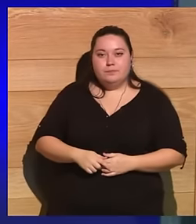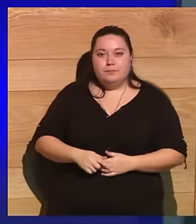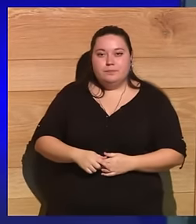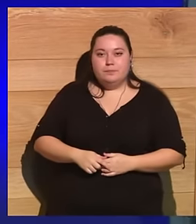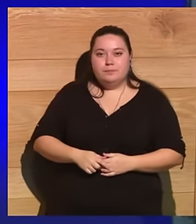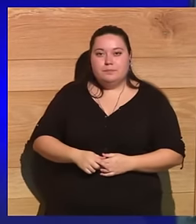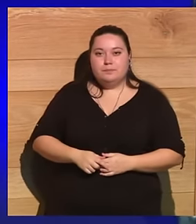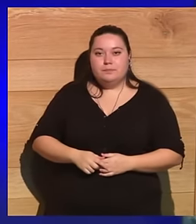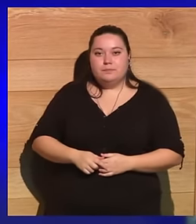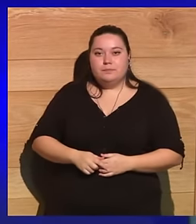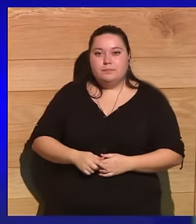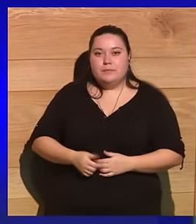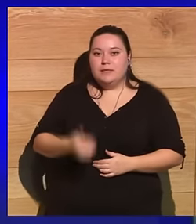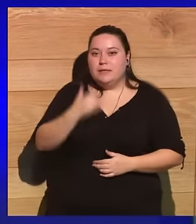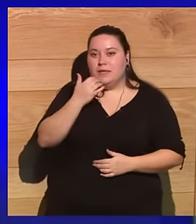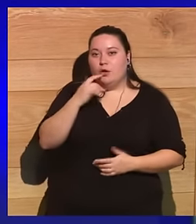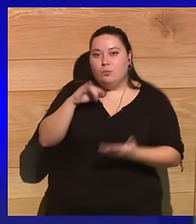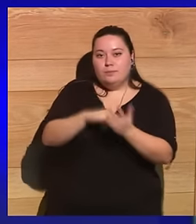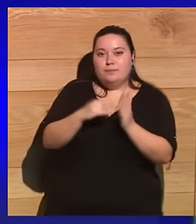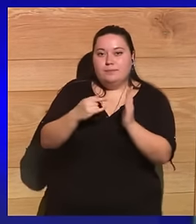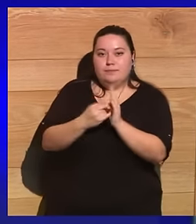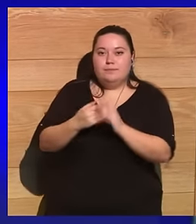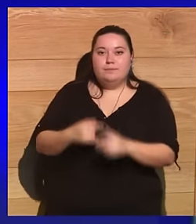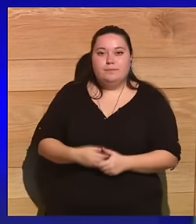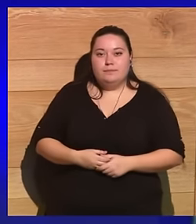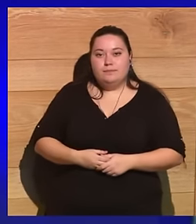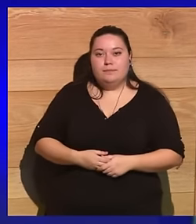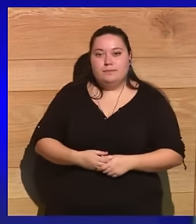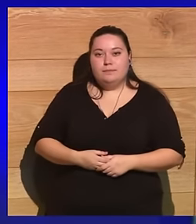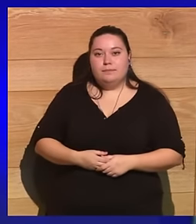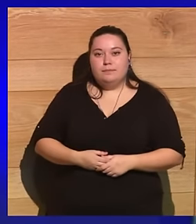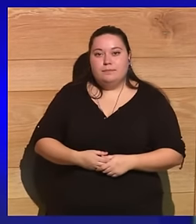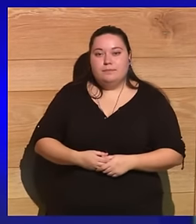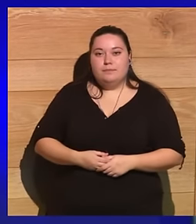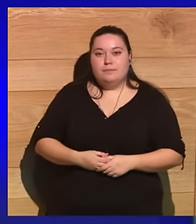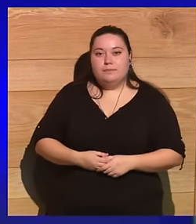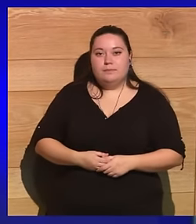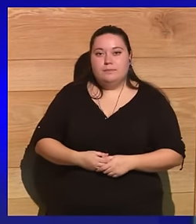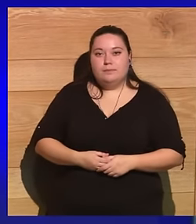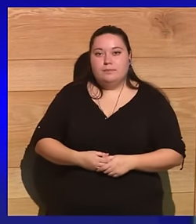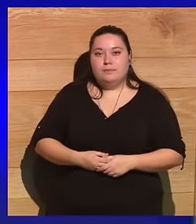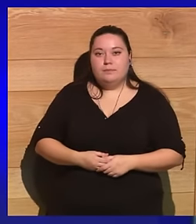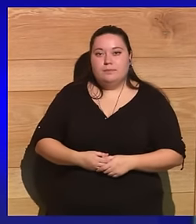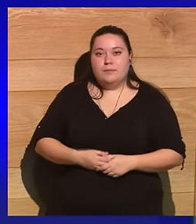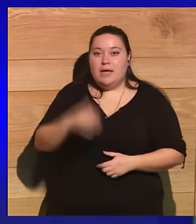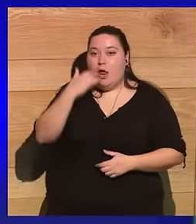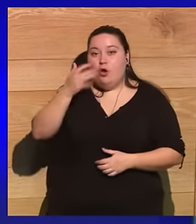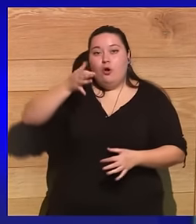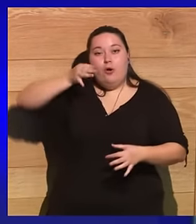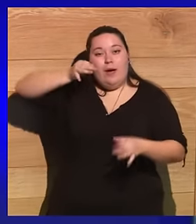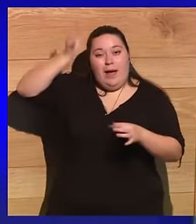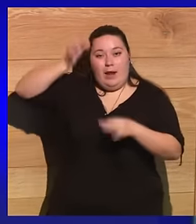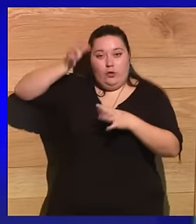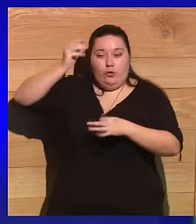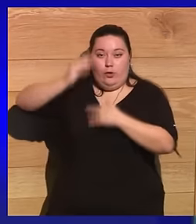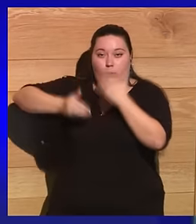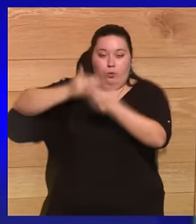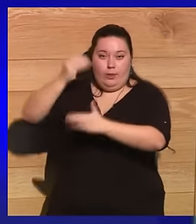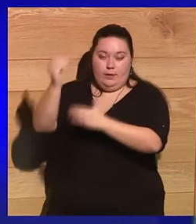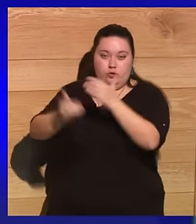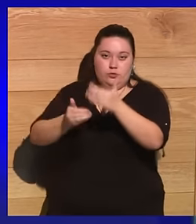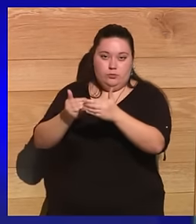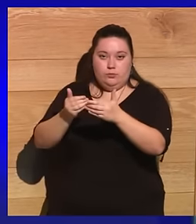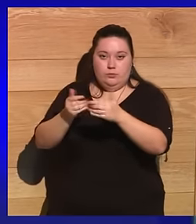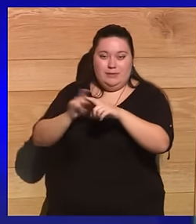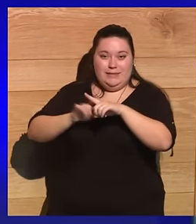algo, digamos, más térmico, que genera ese carácter aleatorio de estos procesos.